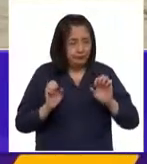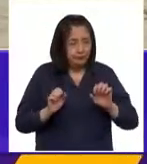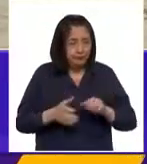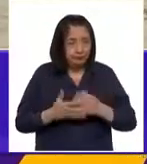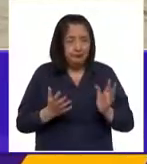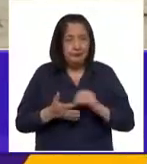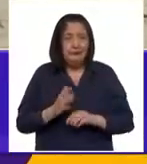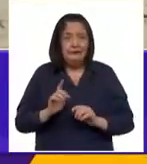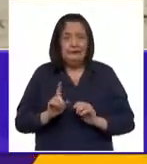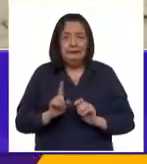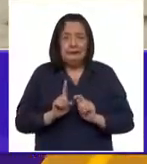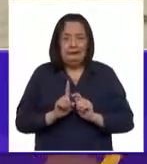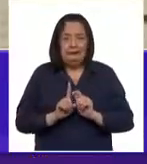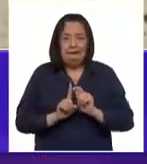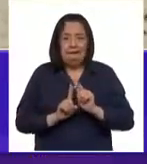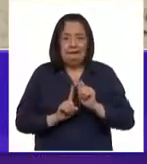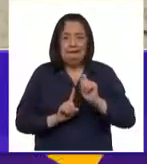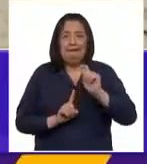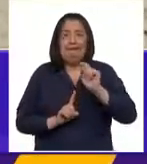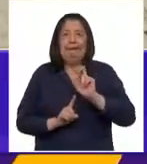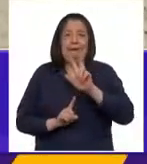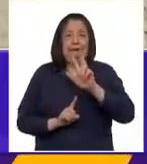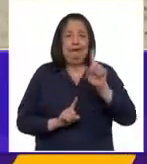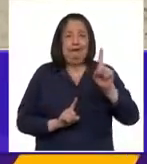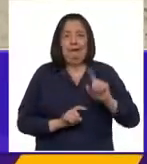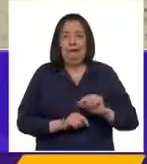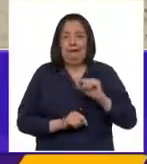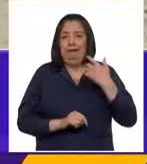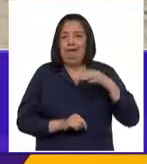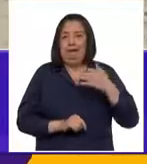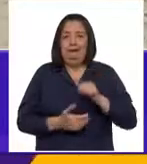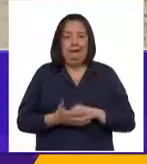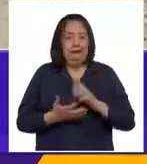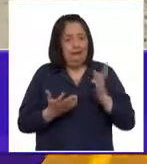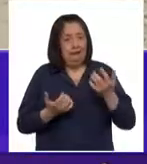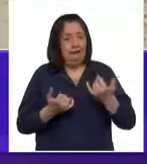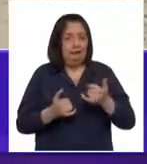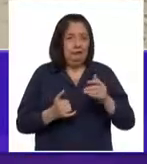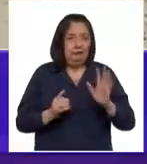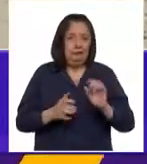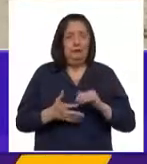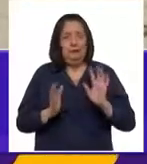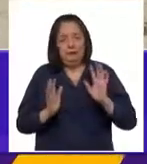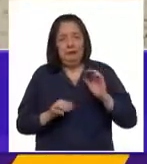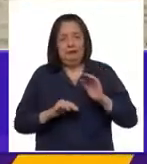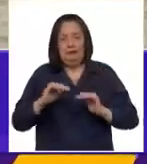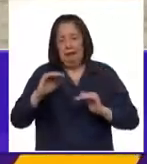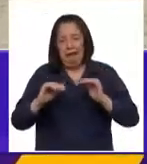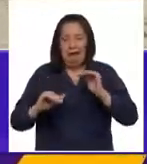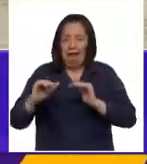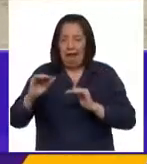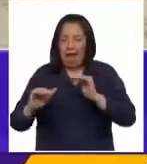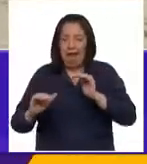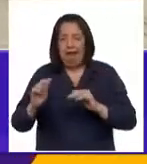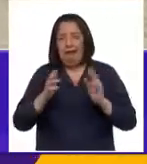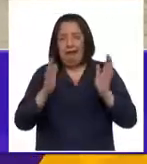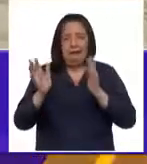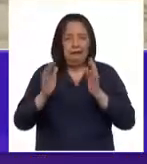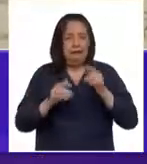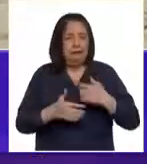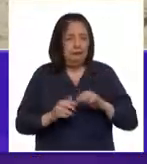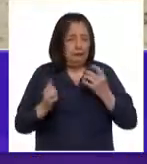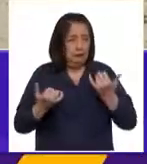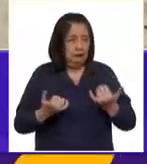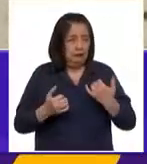alcanzar hasta picos de 31 grados. Imagínense esa super temperatura, todavía está un poco irregular, es lo que podemos observar. Miren, justo